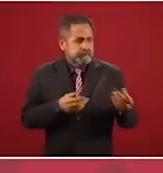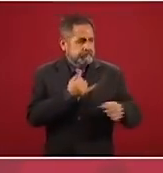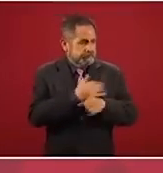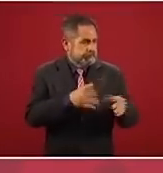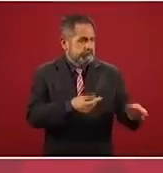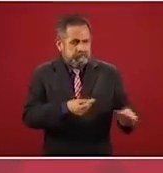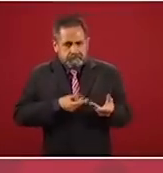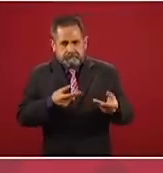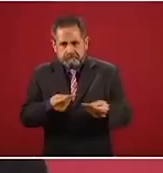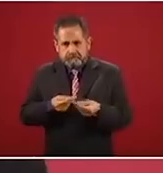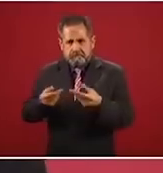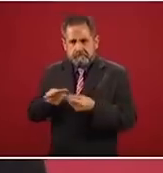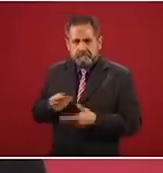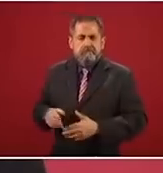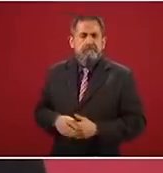informando, me